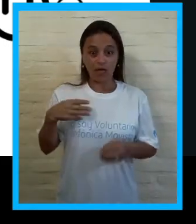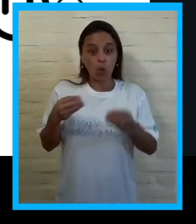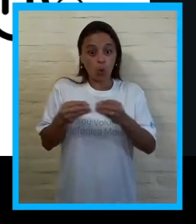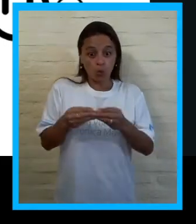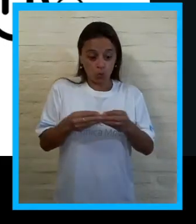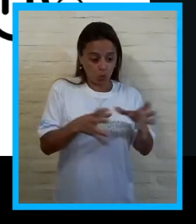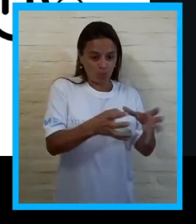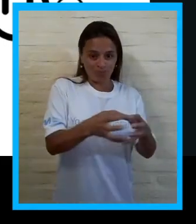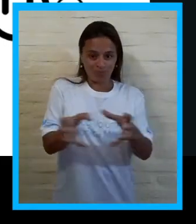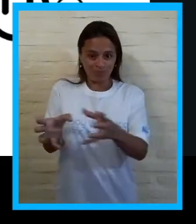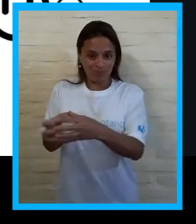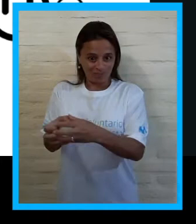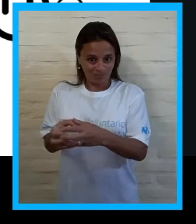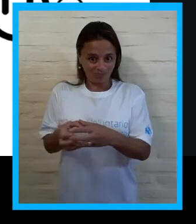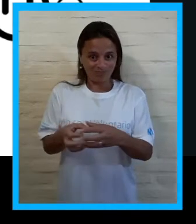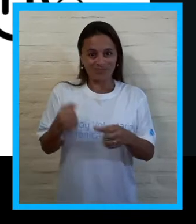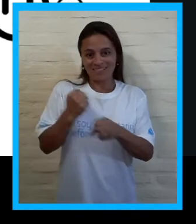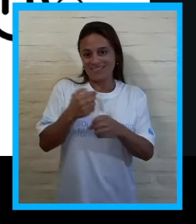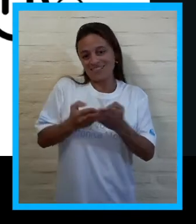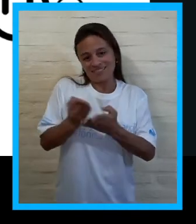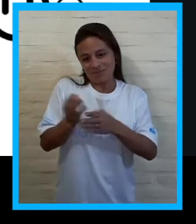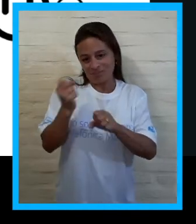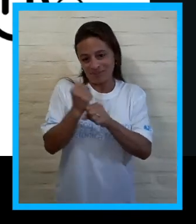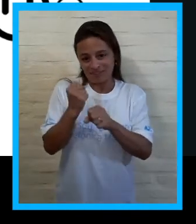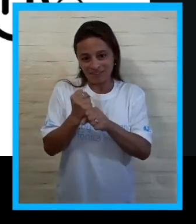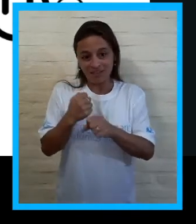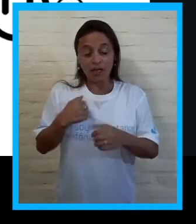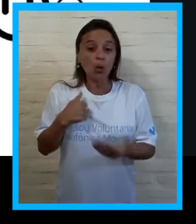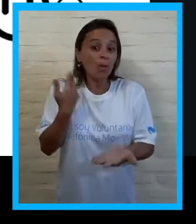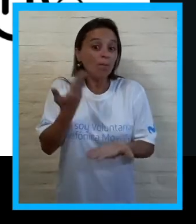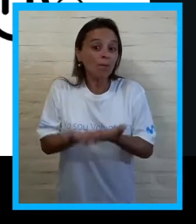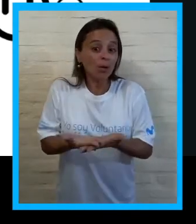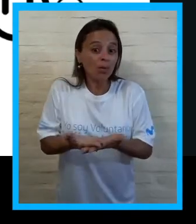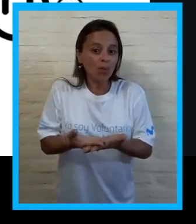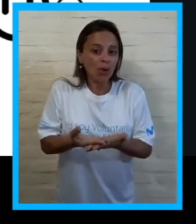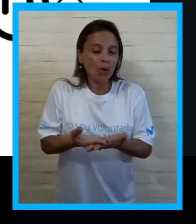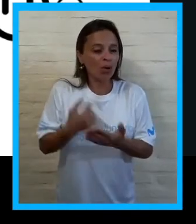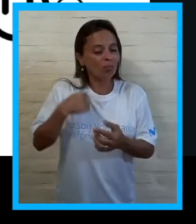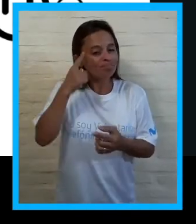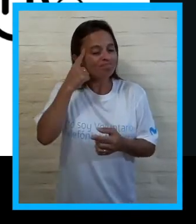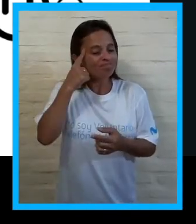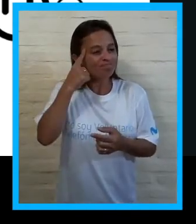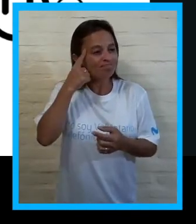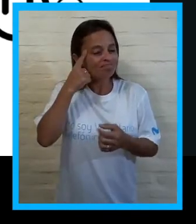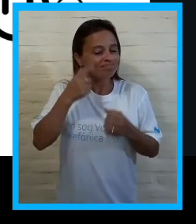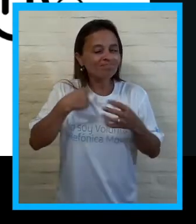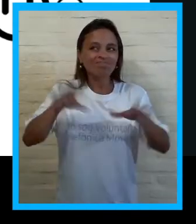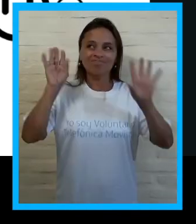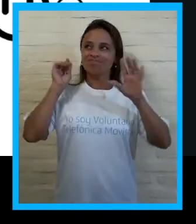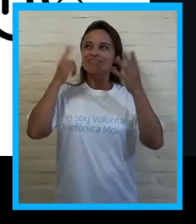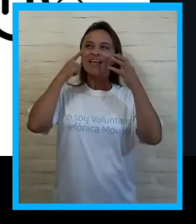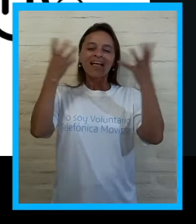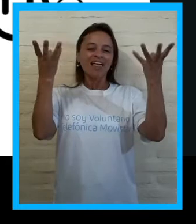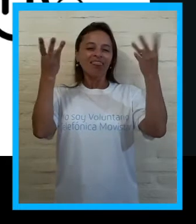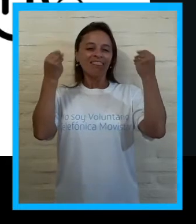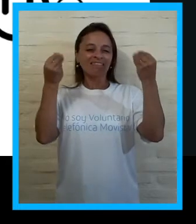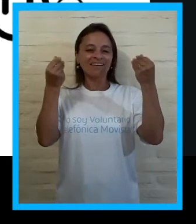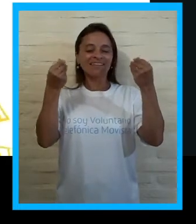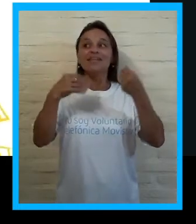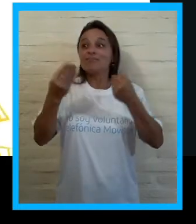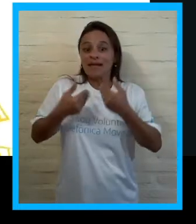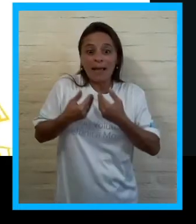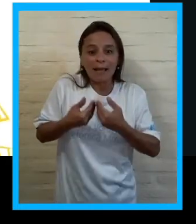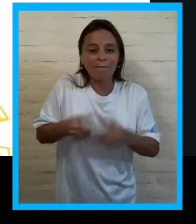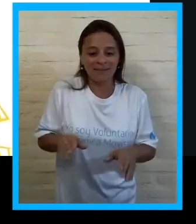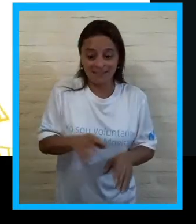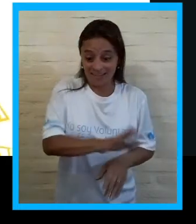junto a Gurises Unidos y El Abro. Les propongo desconectarnos un rato con un juego pensado para